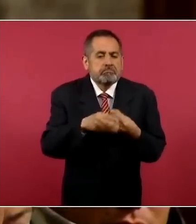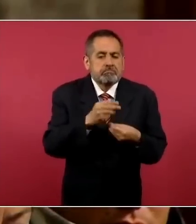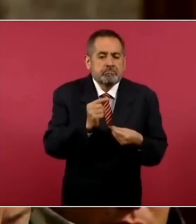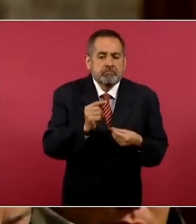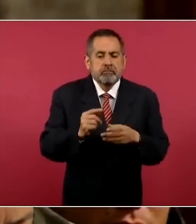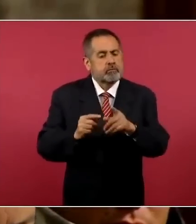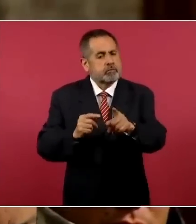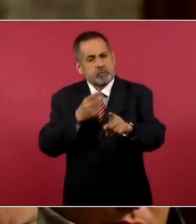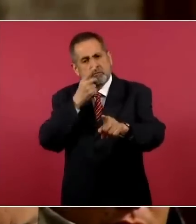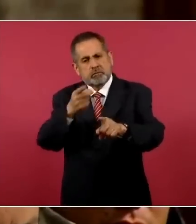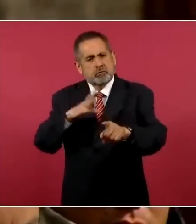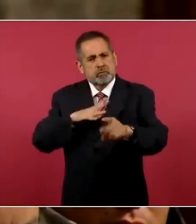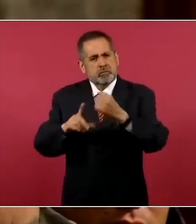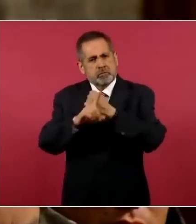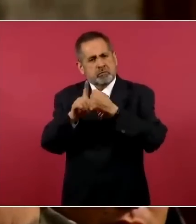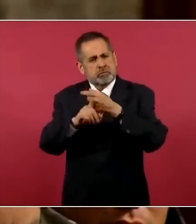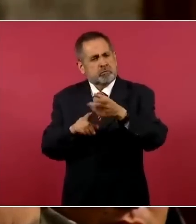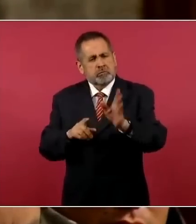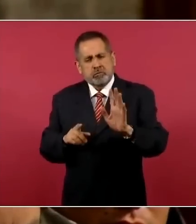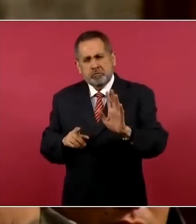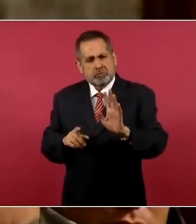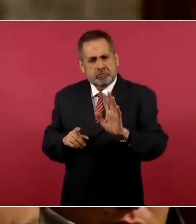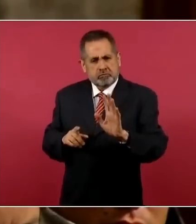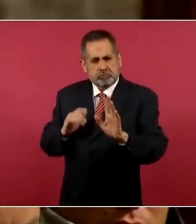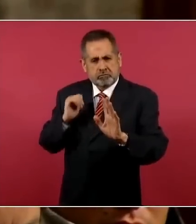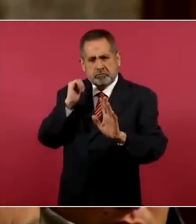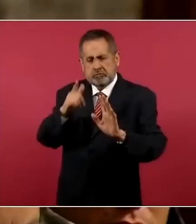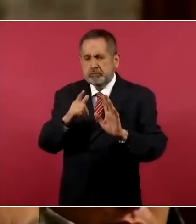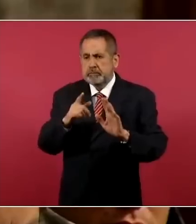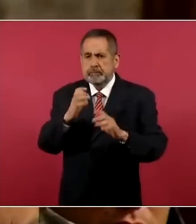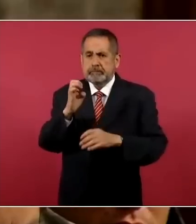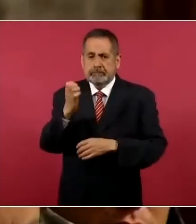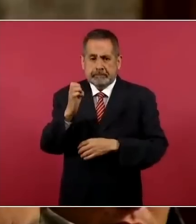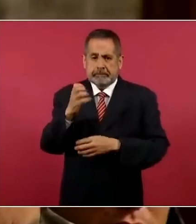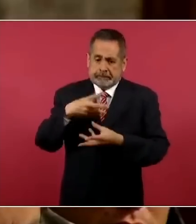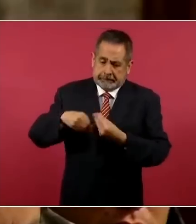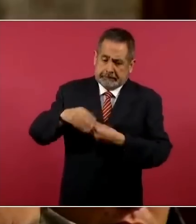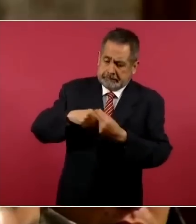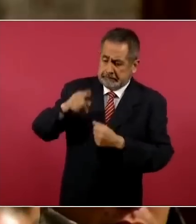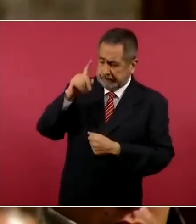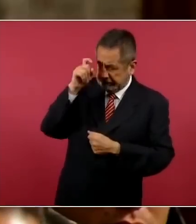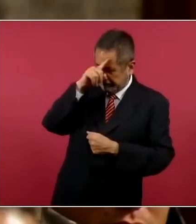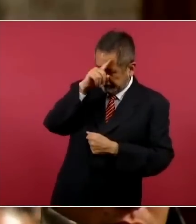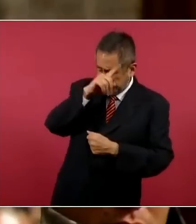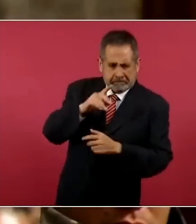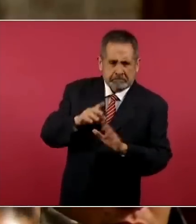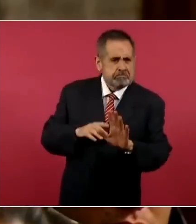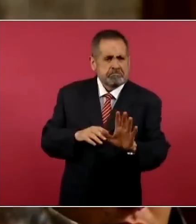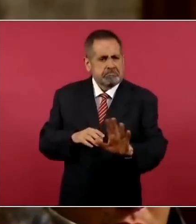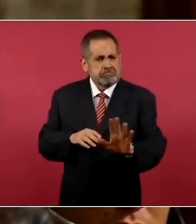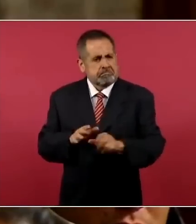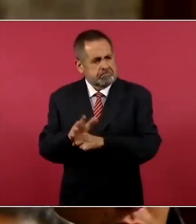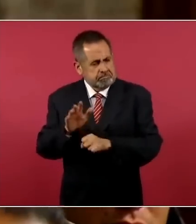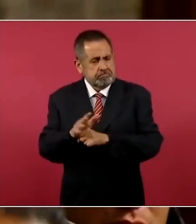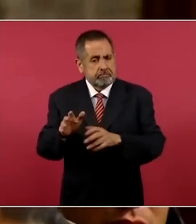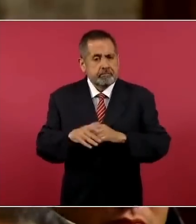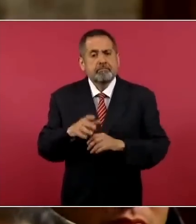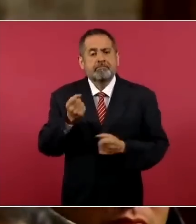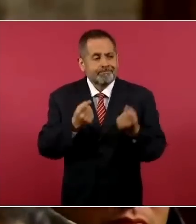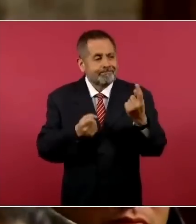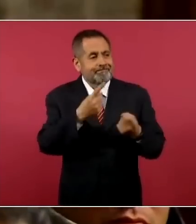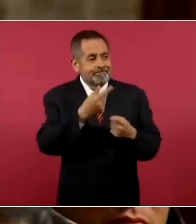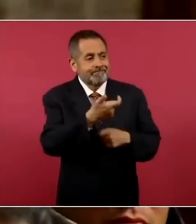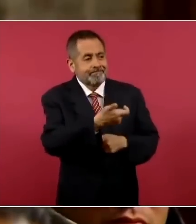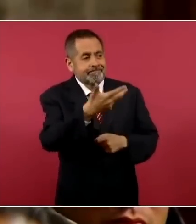que no tendría por qué haber una cuesta de enero, pero sí hay incrementos que están afectando el bolsillo